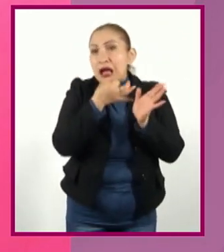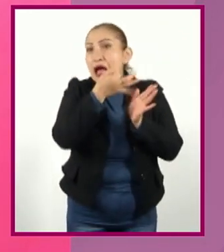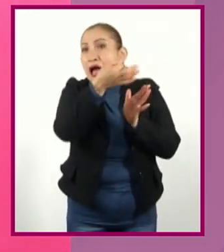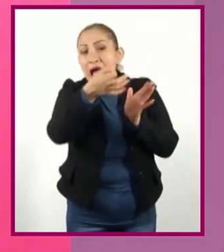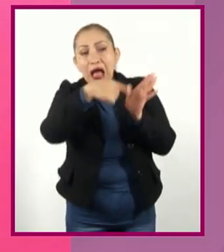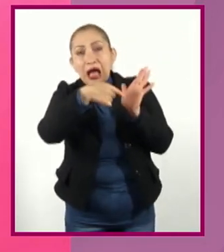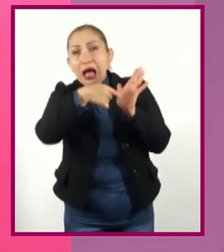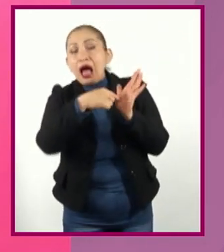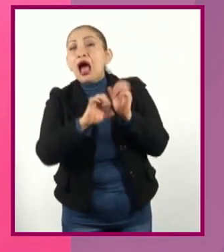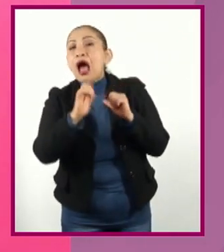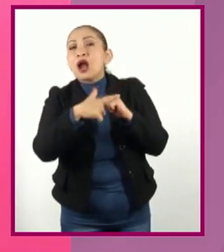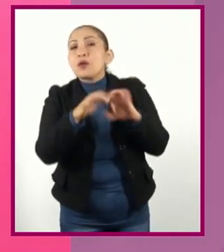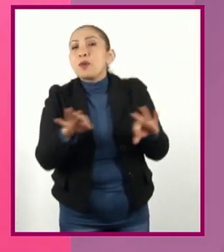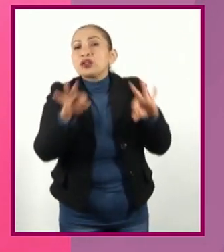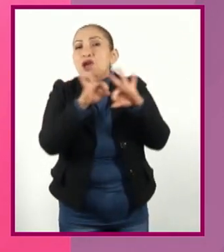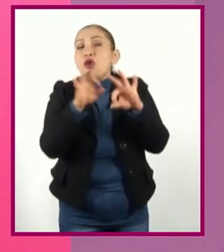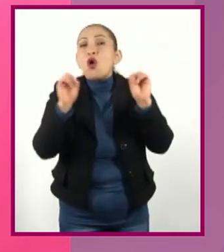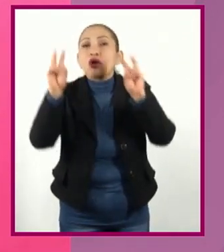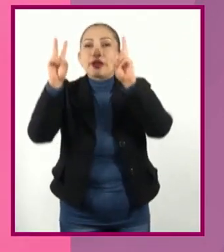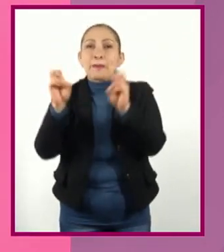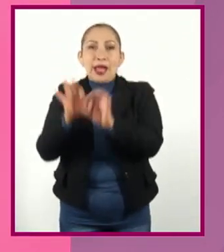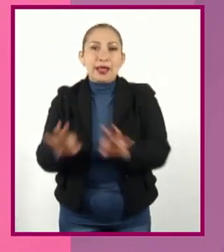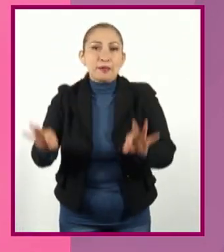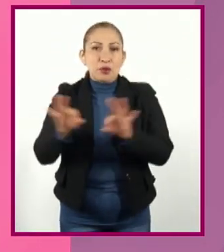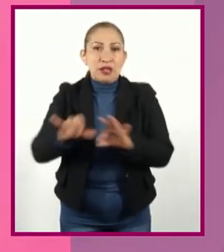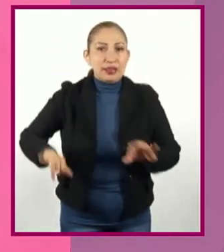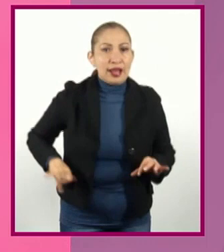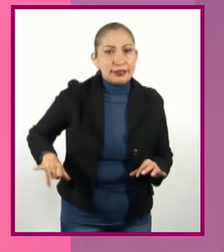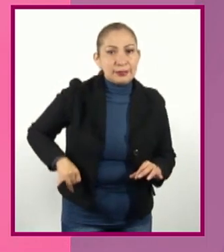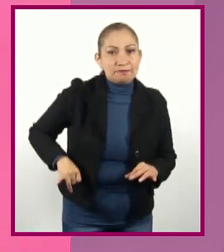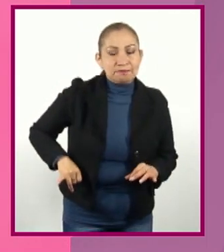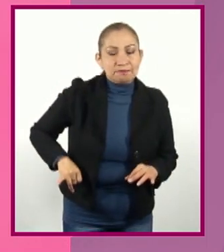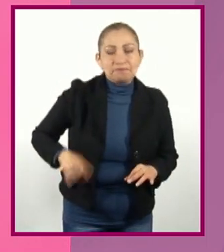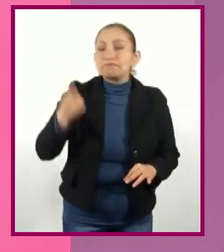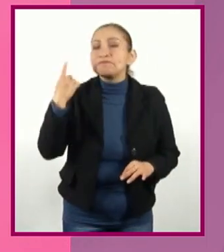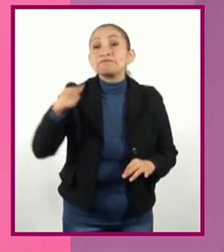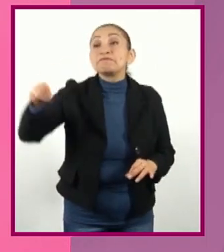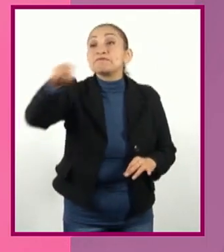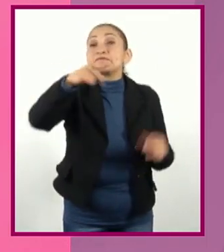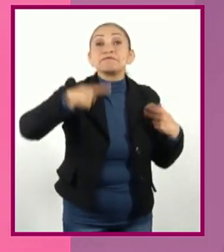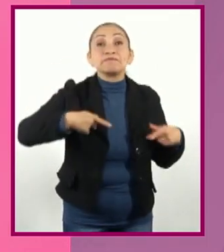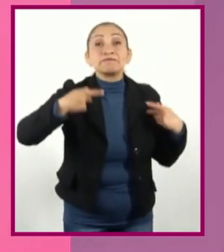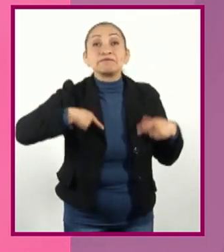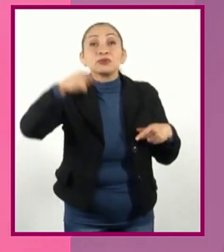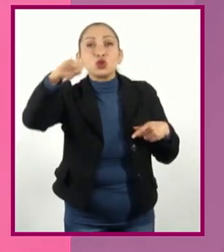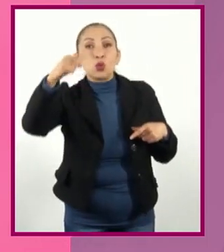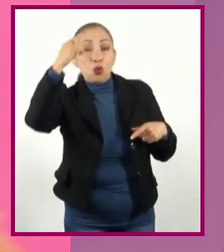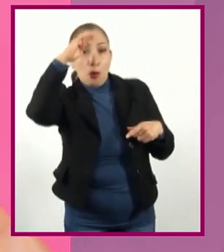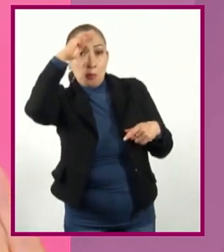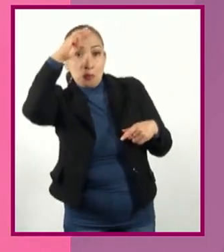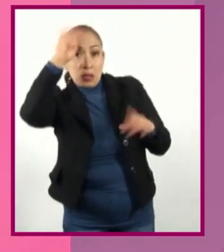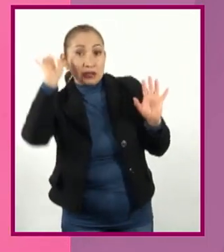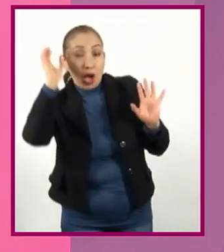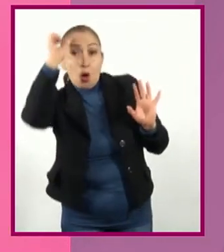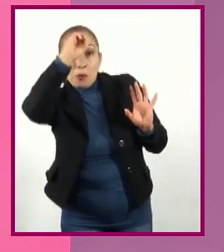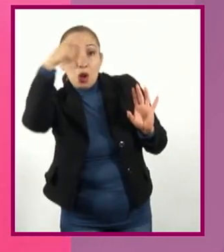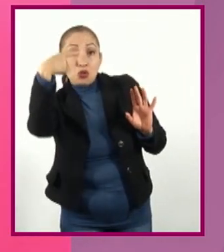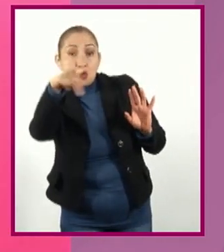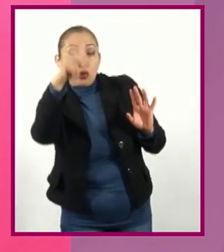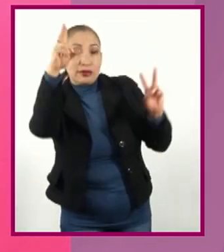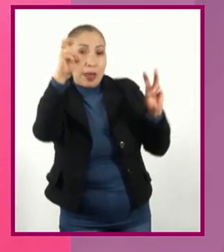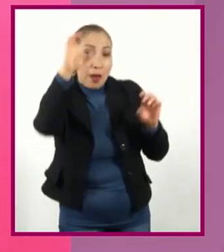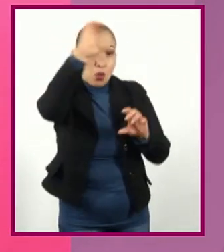eventos relevantes o algún contenido de interés. Esto con el fin de que el público se forme su propia opinión sobre temas